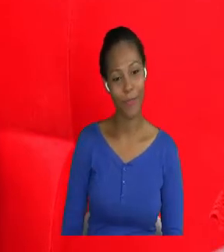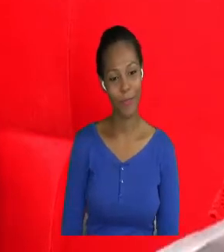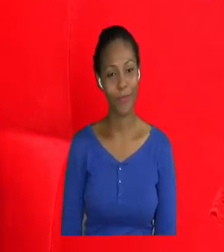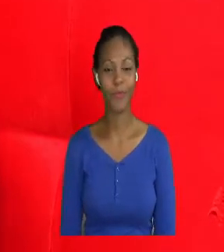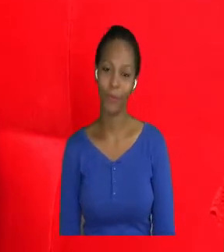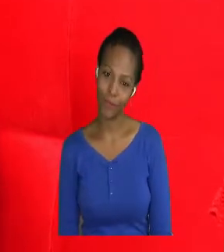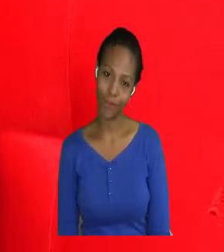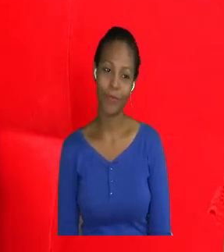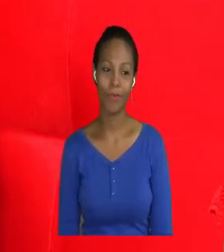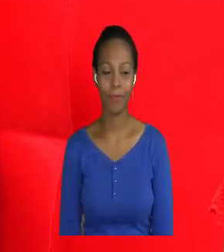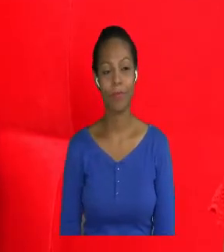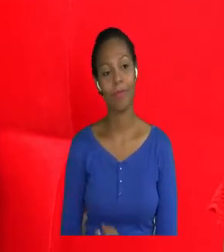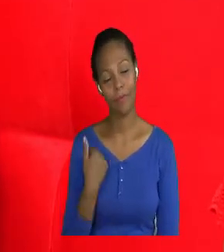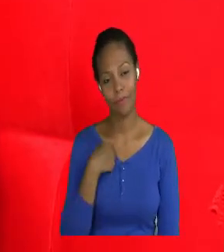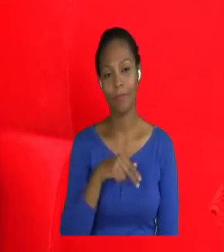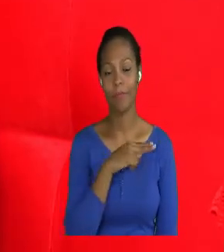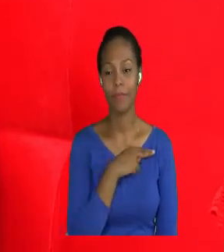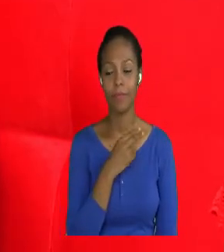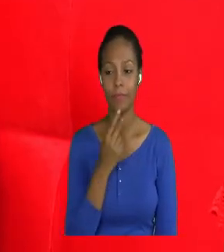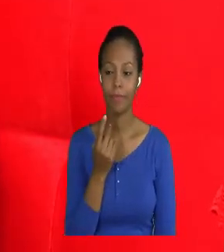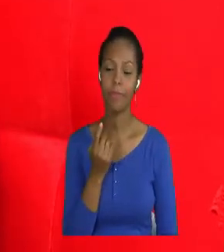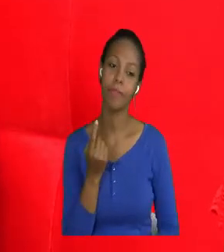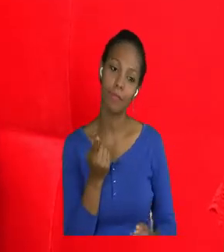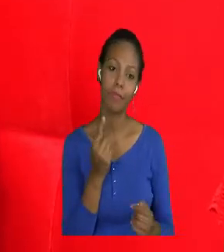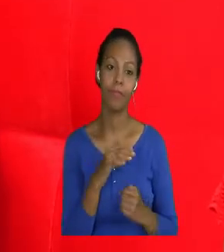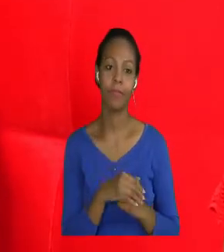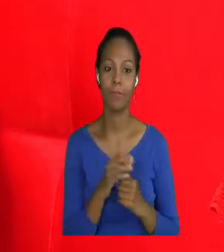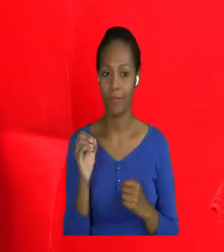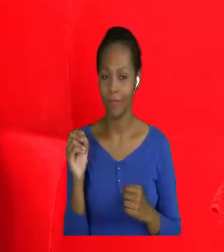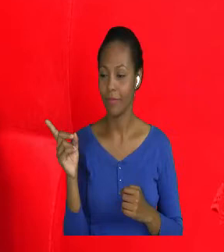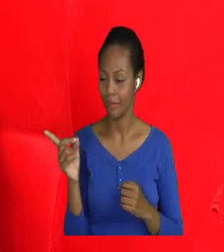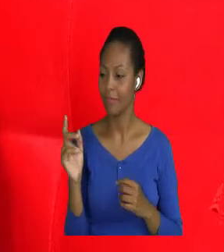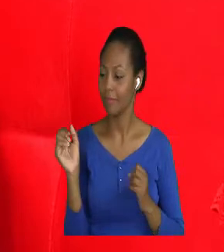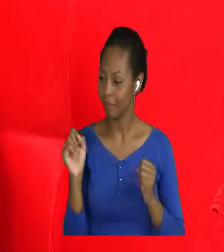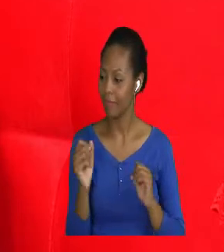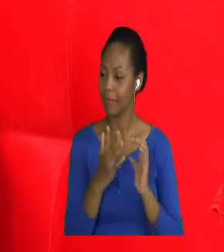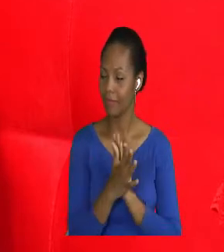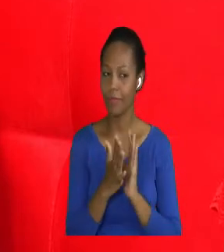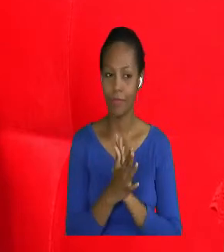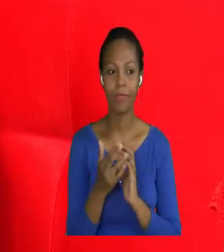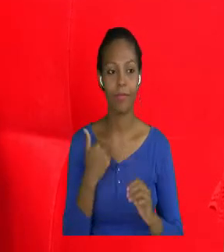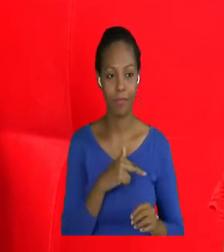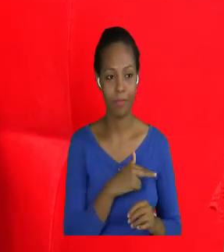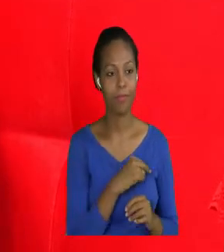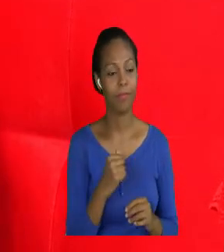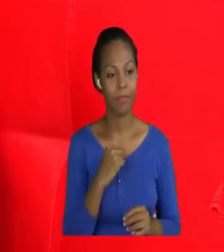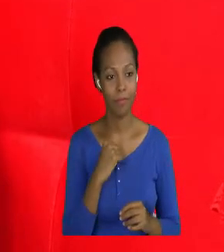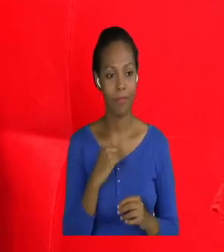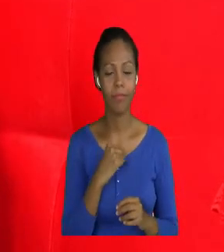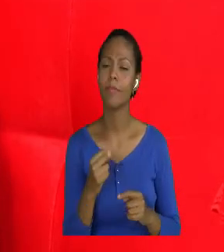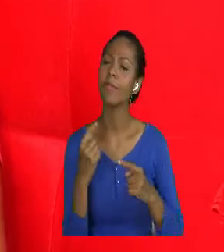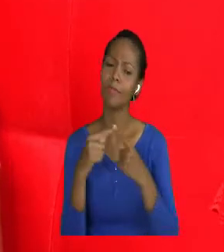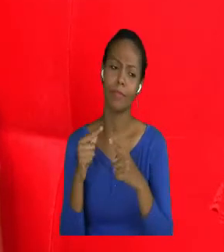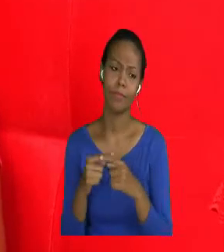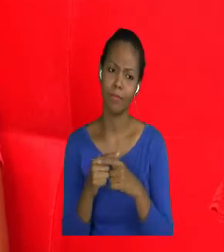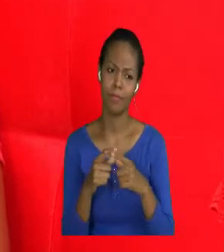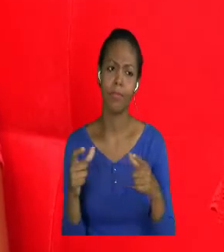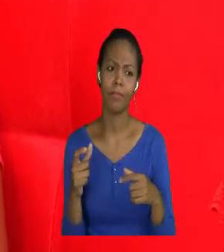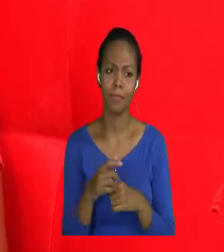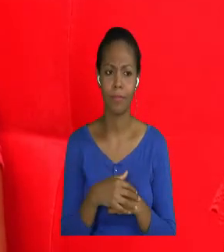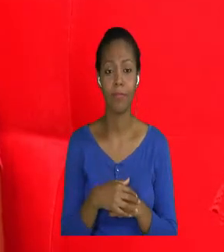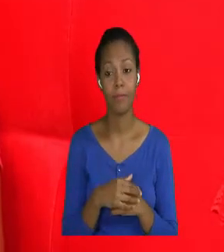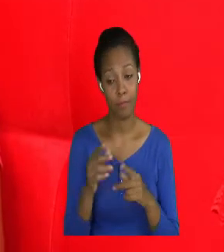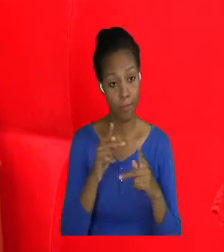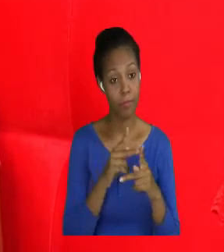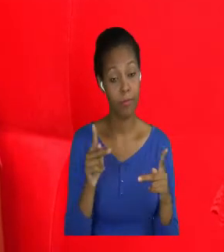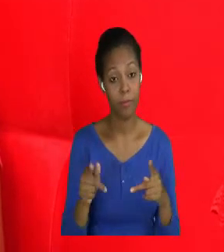hecho, pues nosotros tenemos, si no que lo diga acá el compañero Carlos, tenemos también bastante gente,